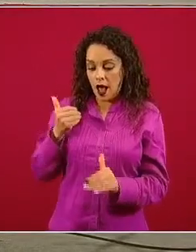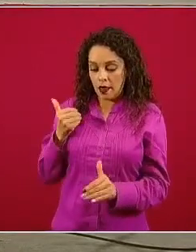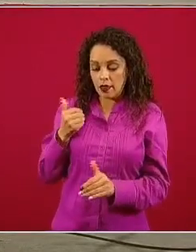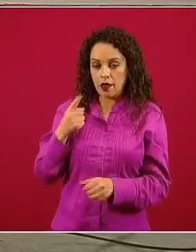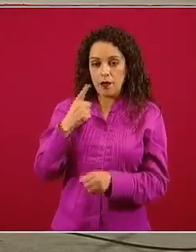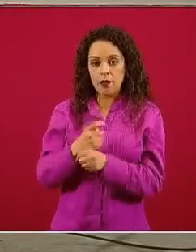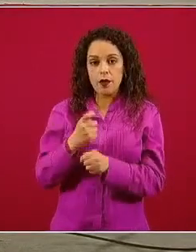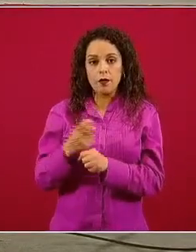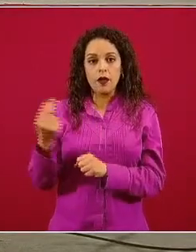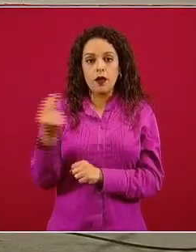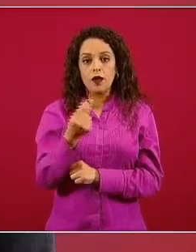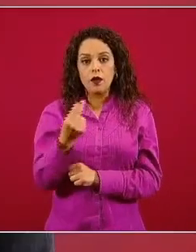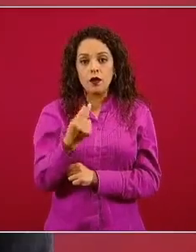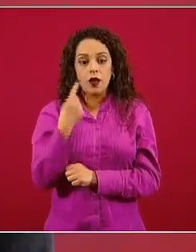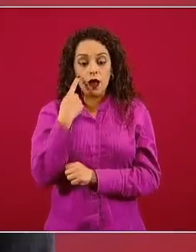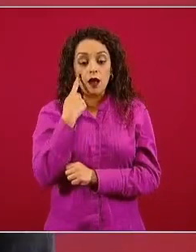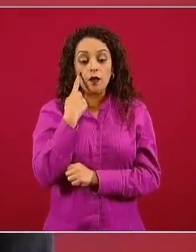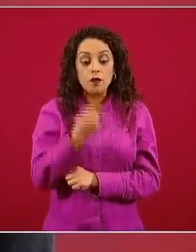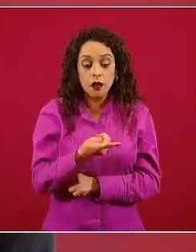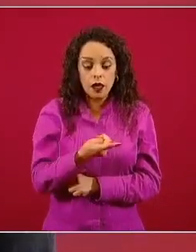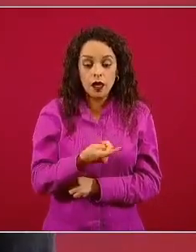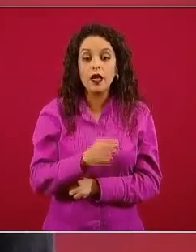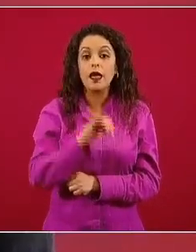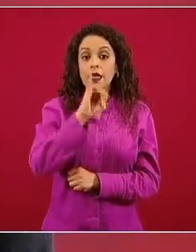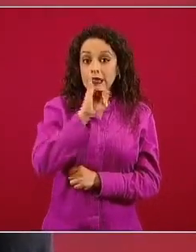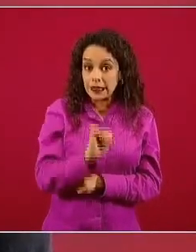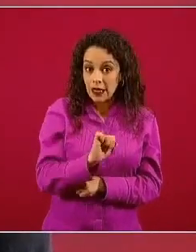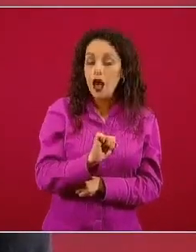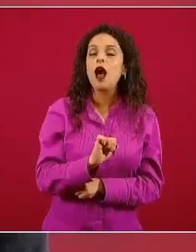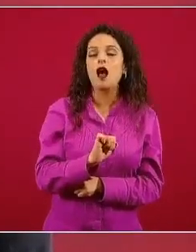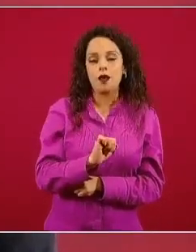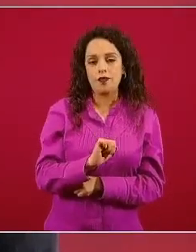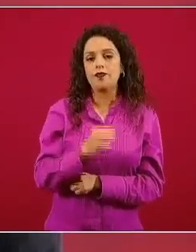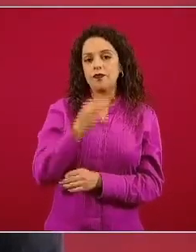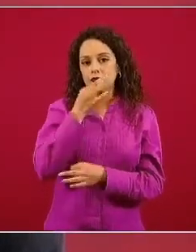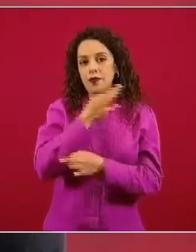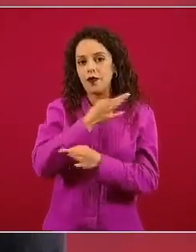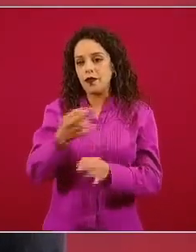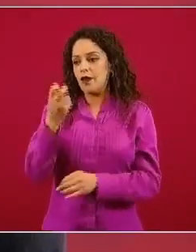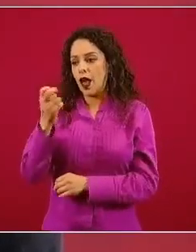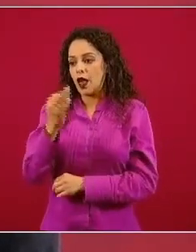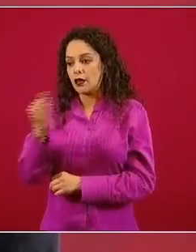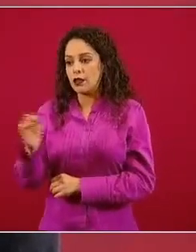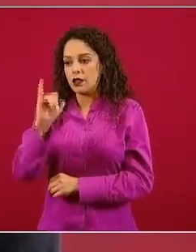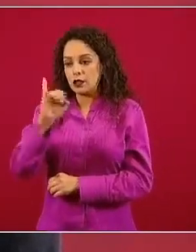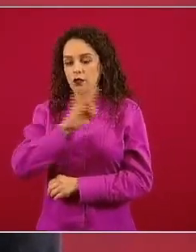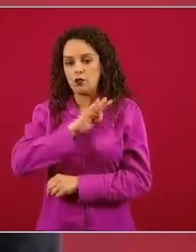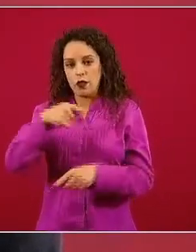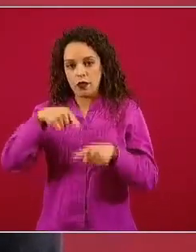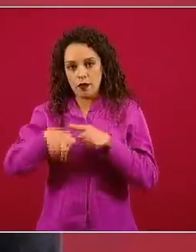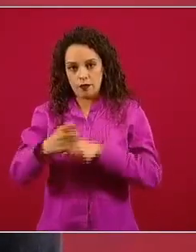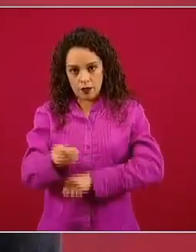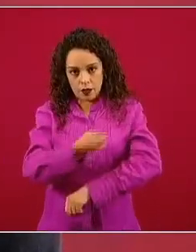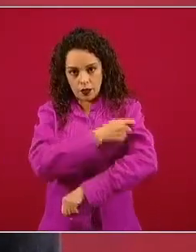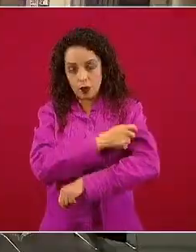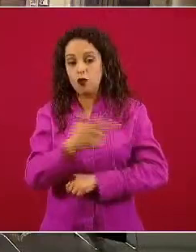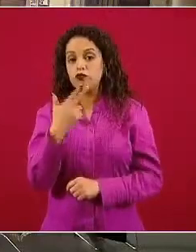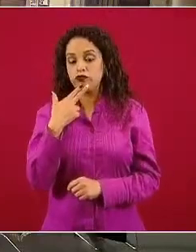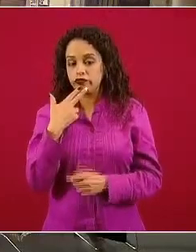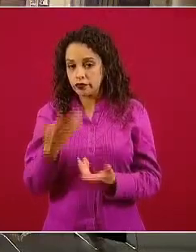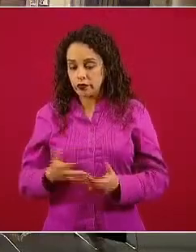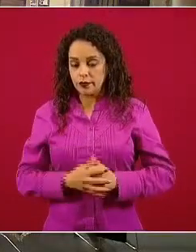dar para finalmente poder llegar a esta fecha de disponibilidad. Uno de ellos, y a través de esto